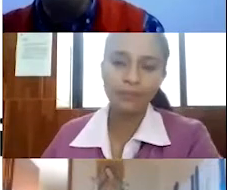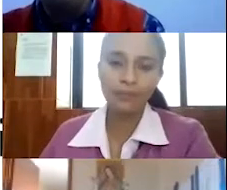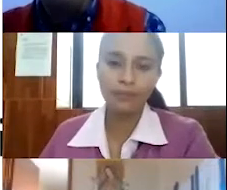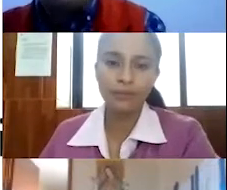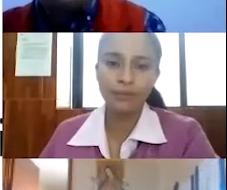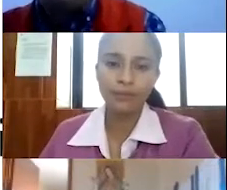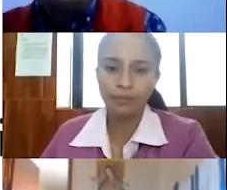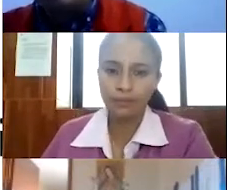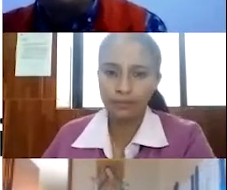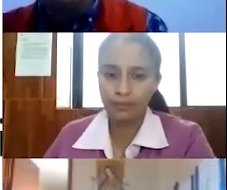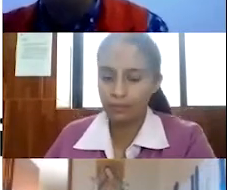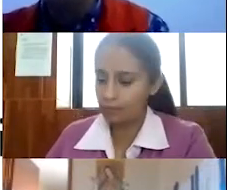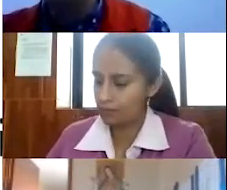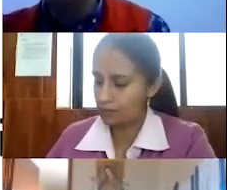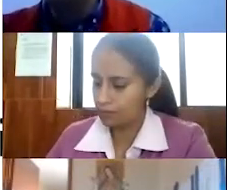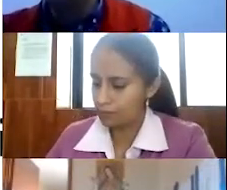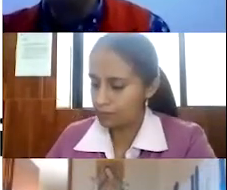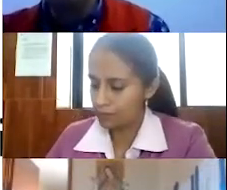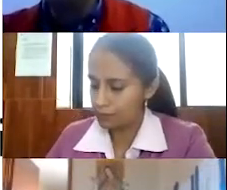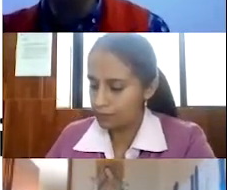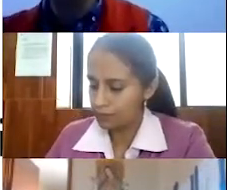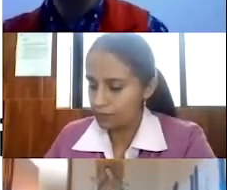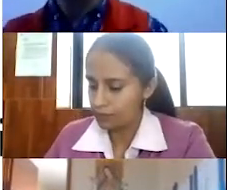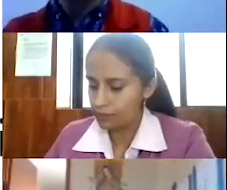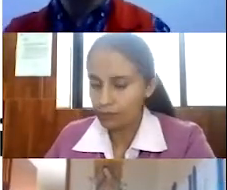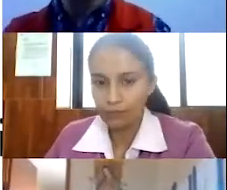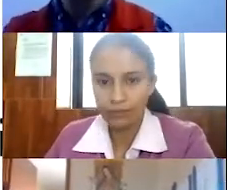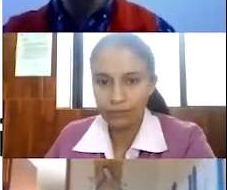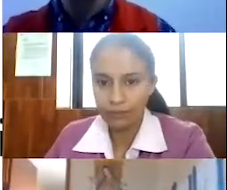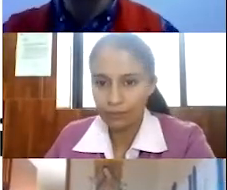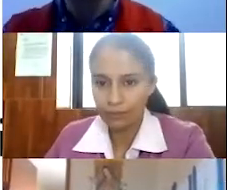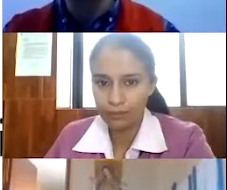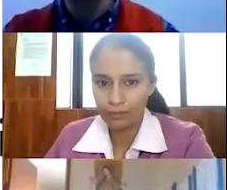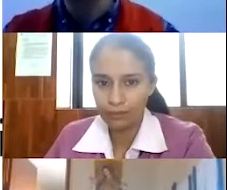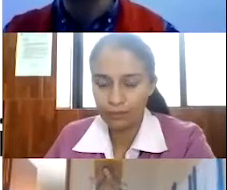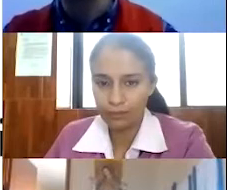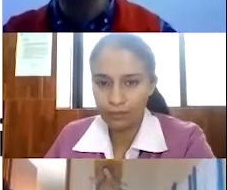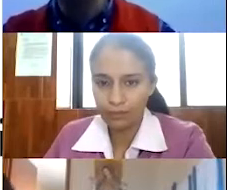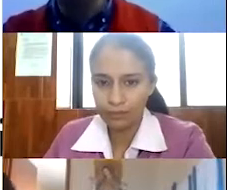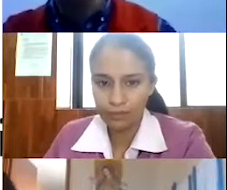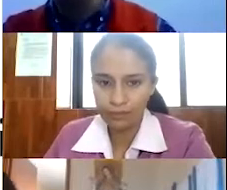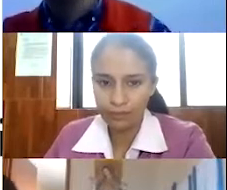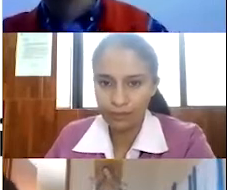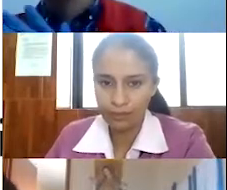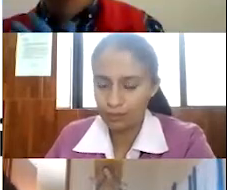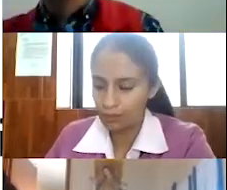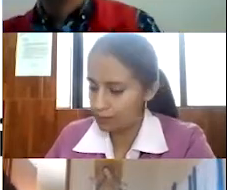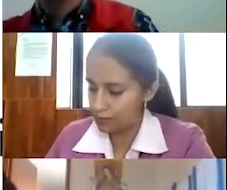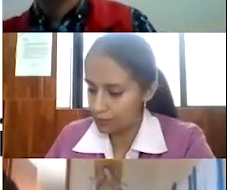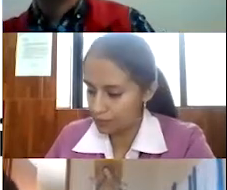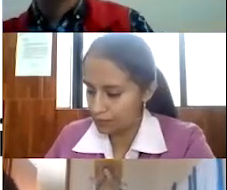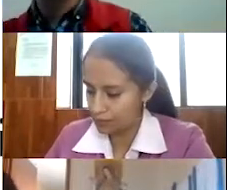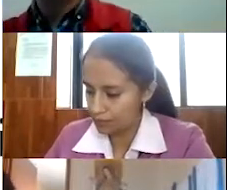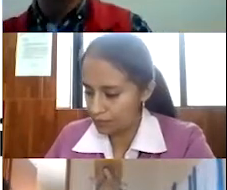necesario, aplicar una serie de maniobras inmediatas en función de hacer una sustitución de lo que son las funciones